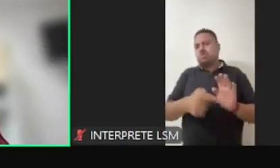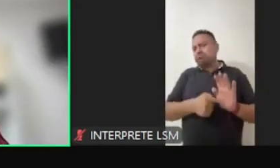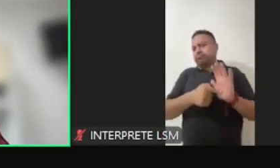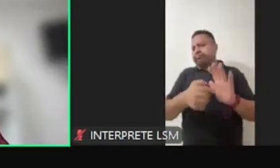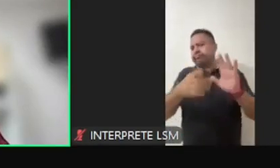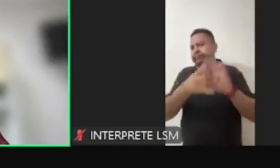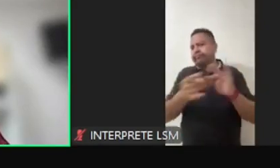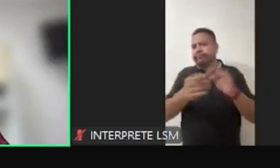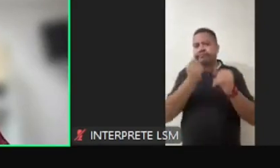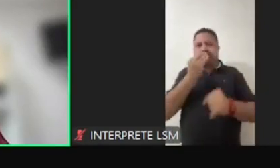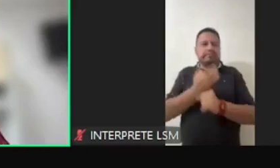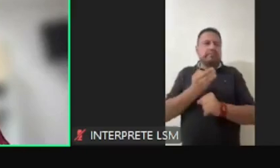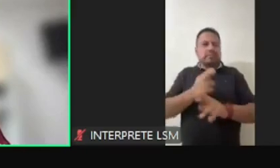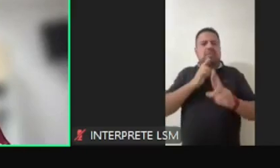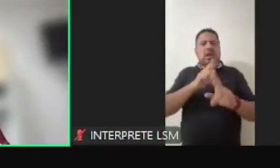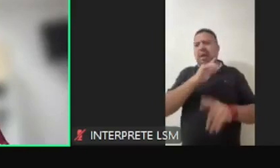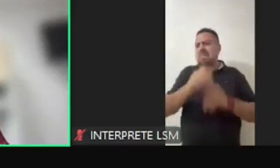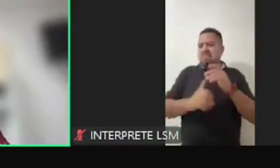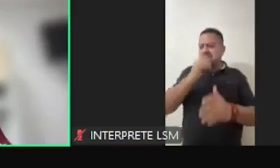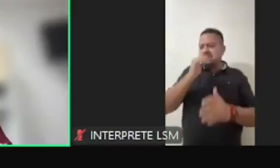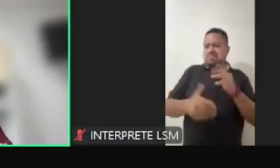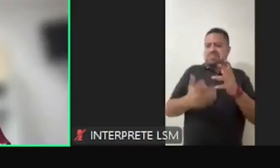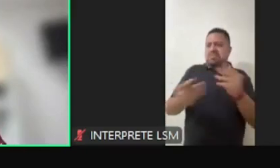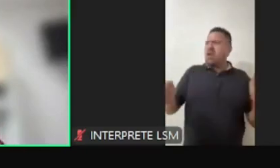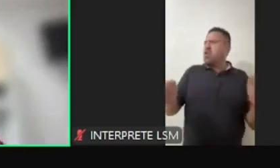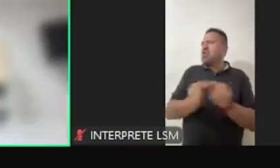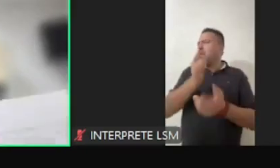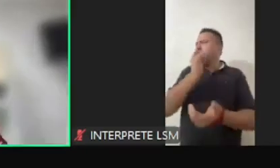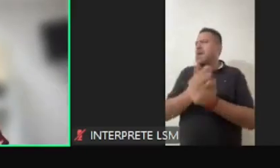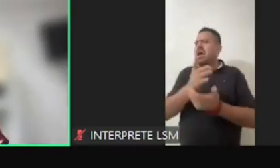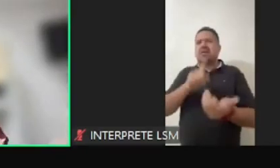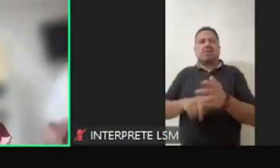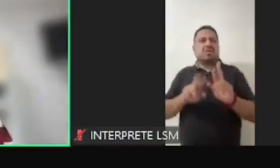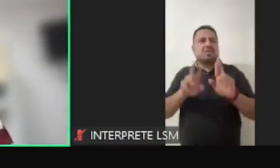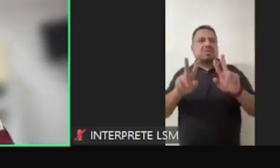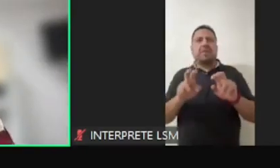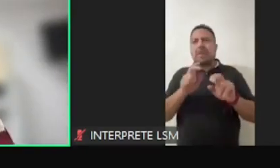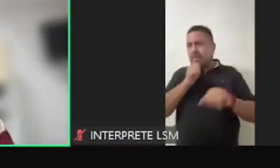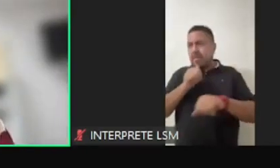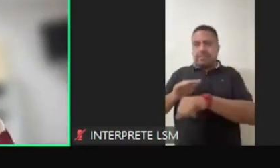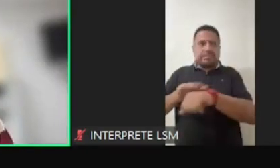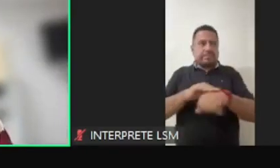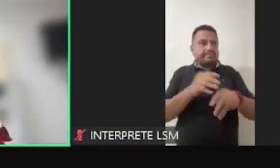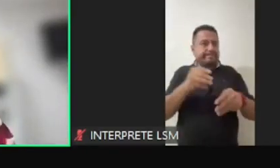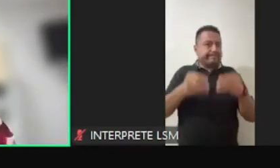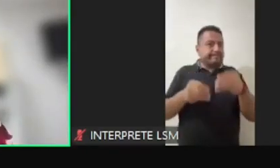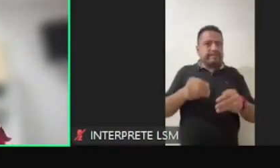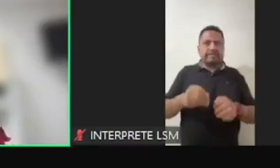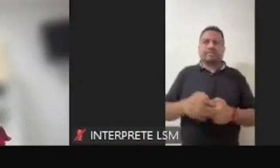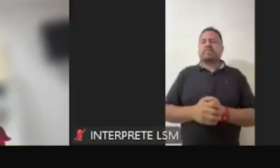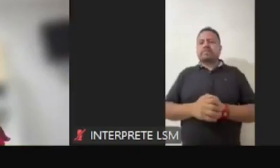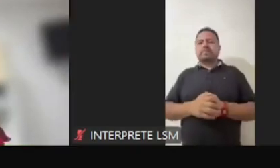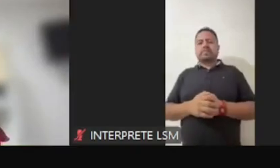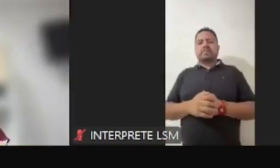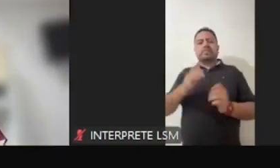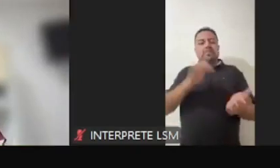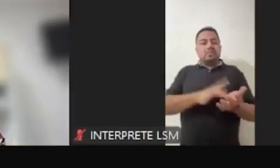presente resolución y se deshecha de plano es la cuenta del asunto señoras magistradas Señor magistrado